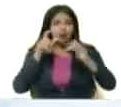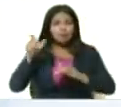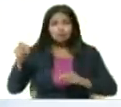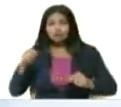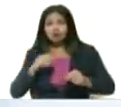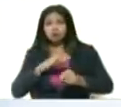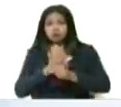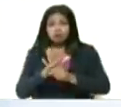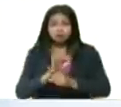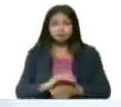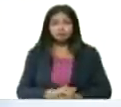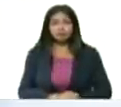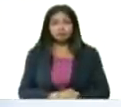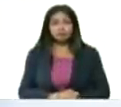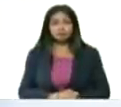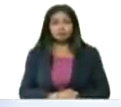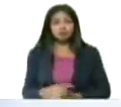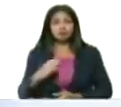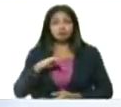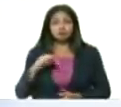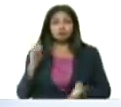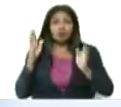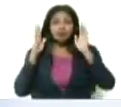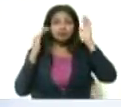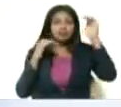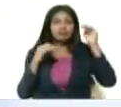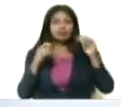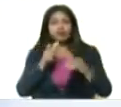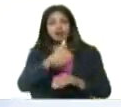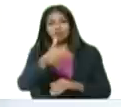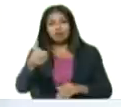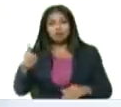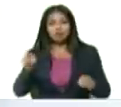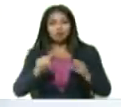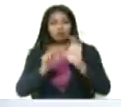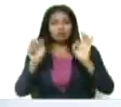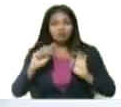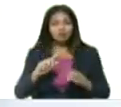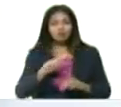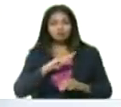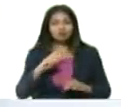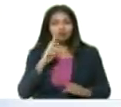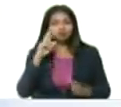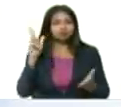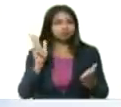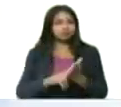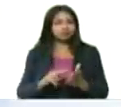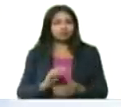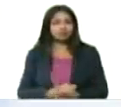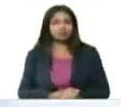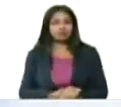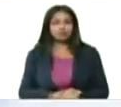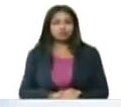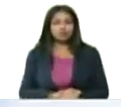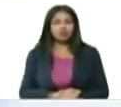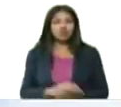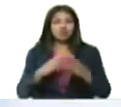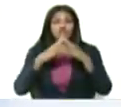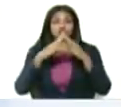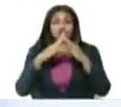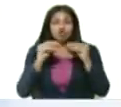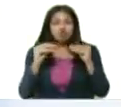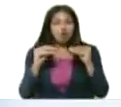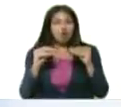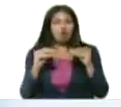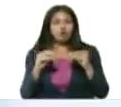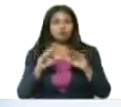capacidad de atender todos los casos que hoy tenemos comprobados de coronavirus. Todos. Nos